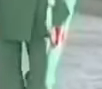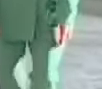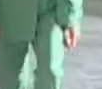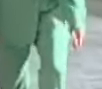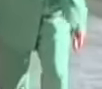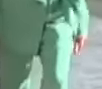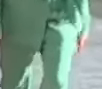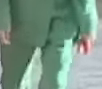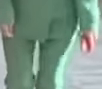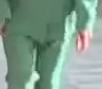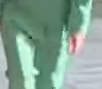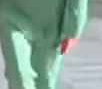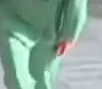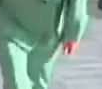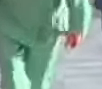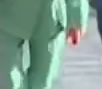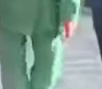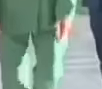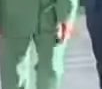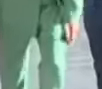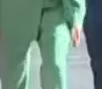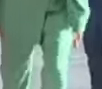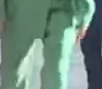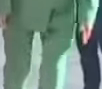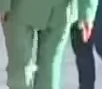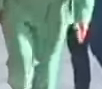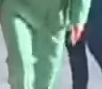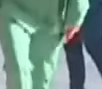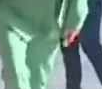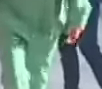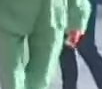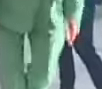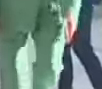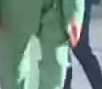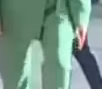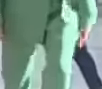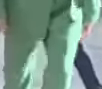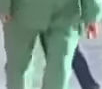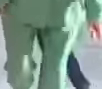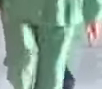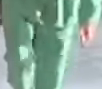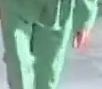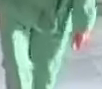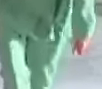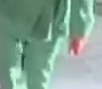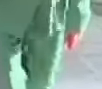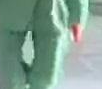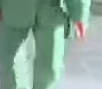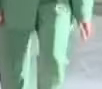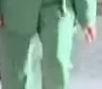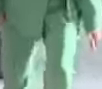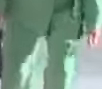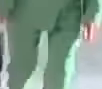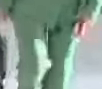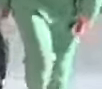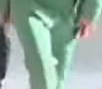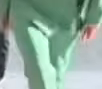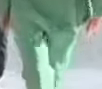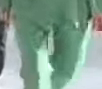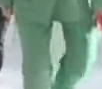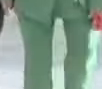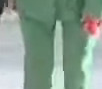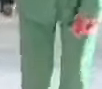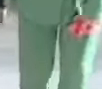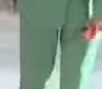la República, la doctora Delcy Rodríguez, quien está al frente de esta alta comisión nacional en defensa de la Guayana Esequiba. También